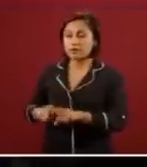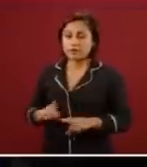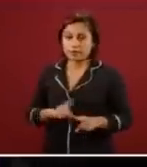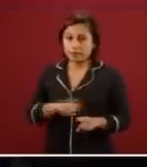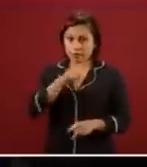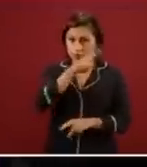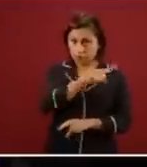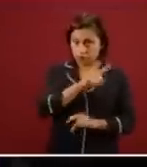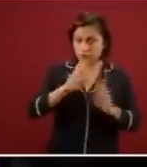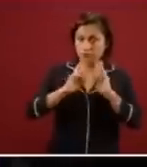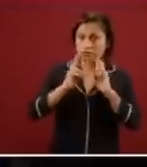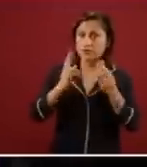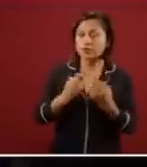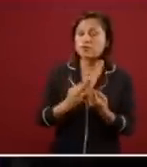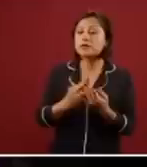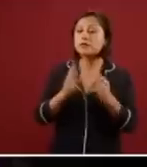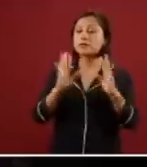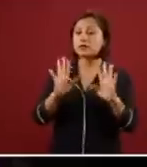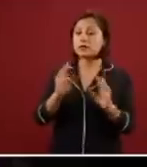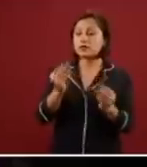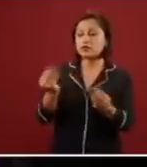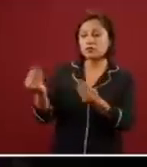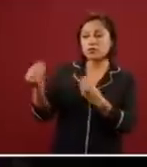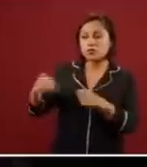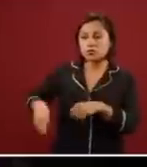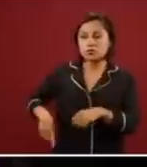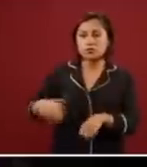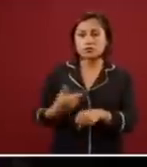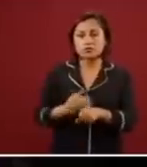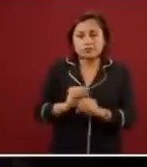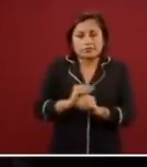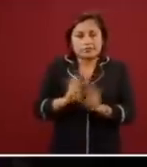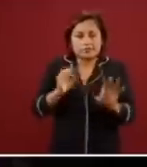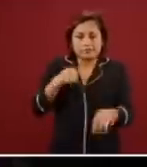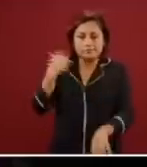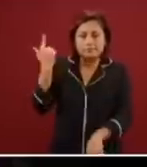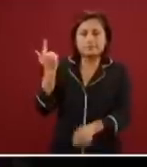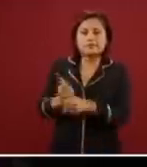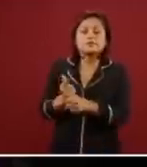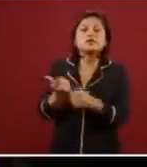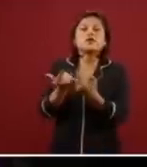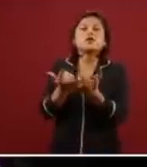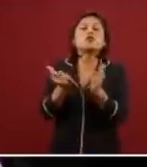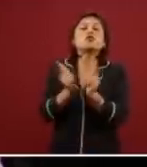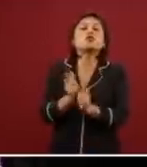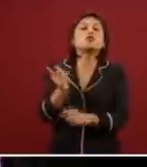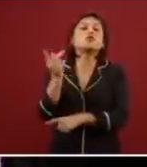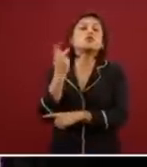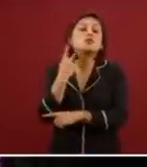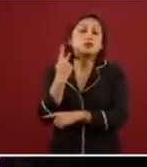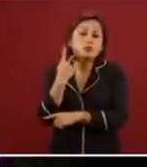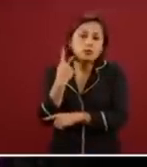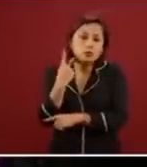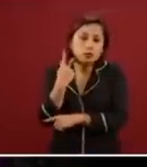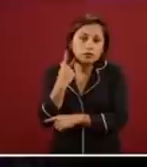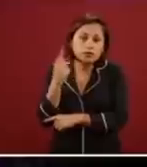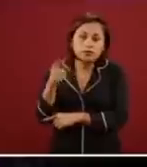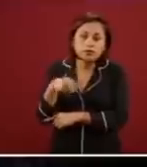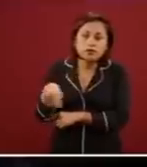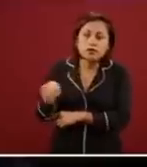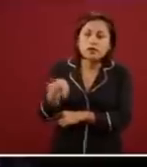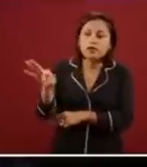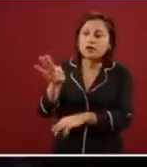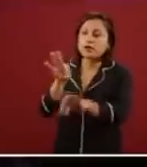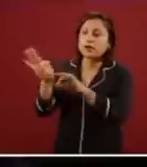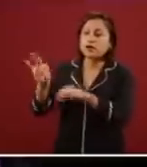y no deja uno de ver el tema partidista, es decir, el tema de a qué partidos, pues por qué partidos llegaron.